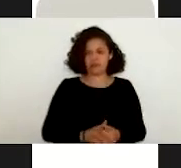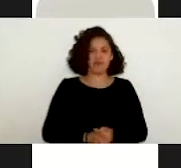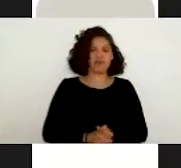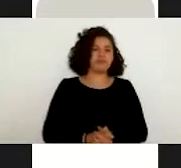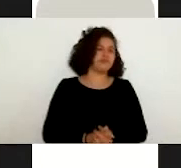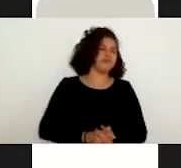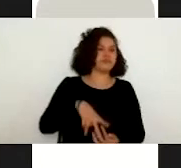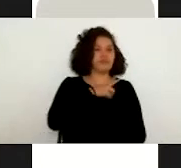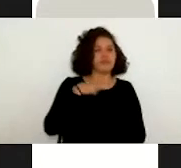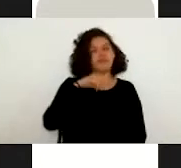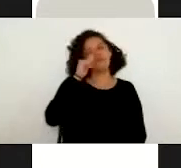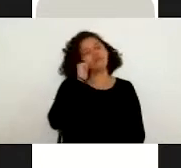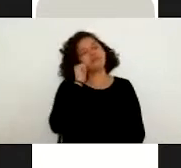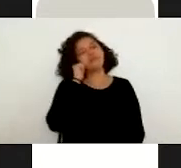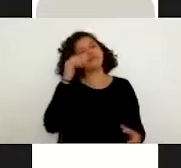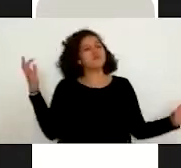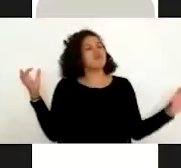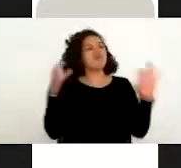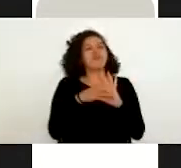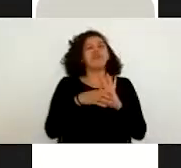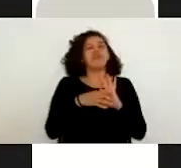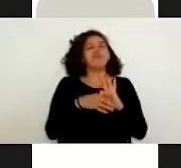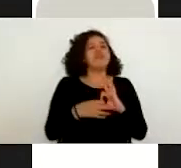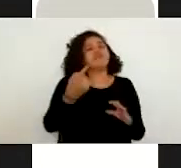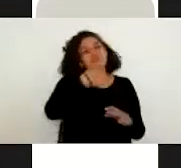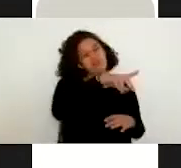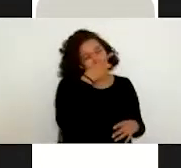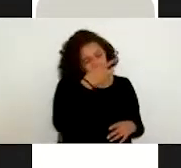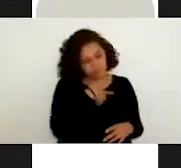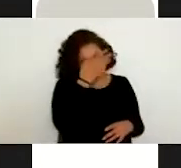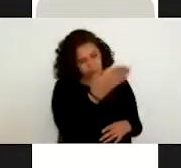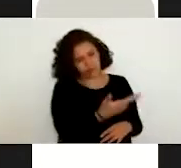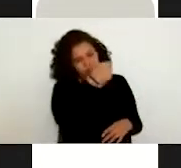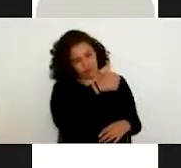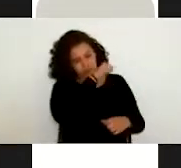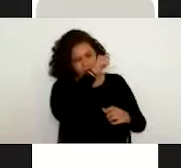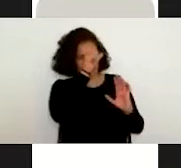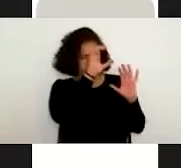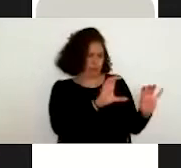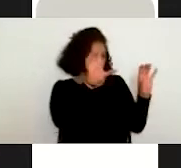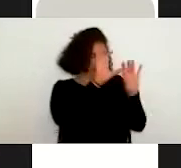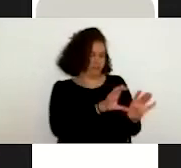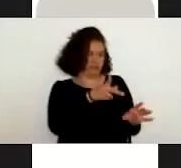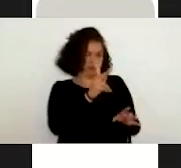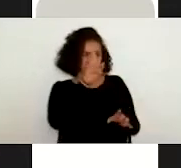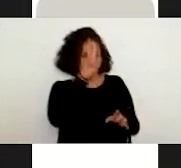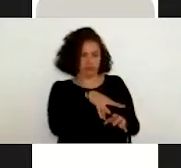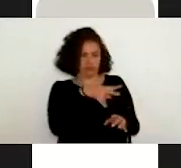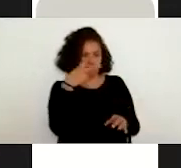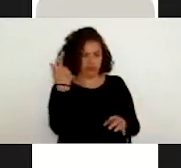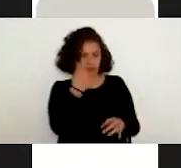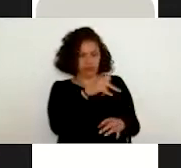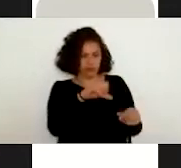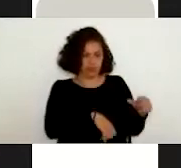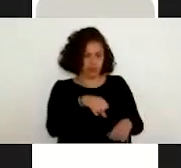congruencia de que no me digan, bueno, estás pidiendo 6 computadoras, pero en realidad en tus